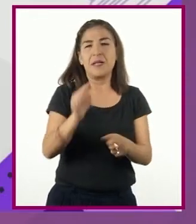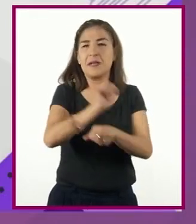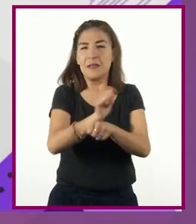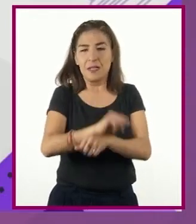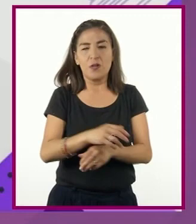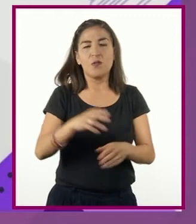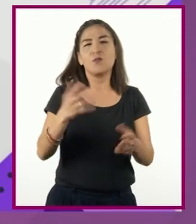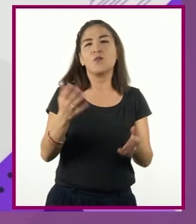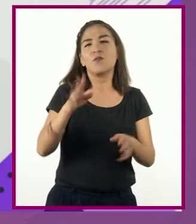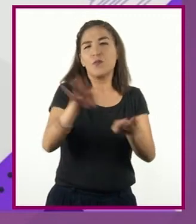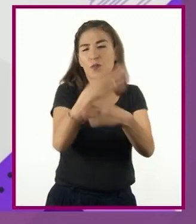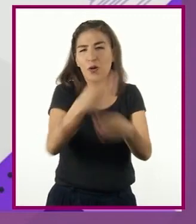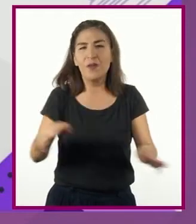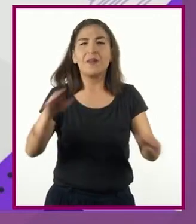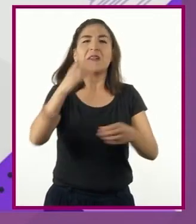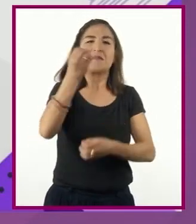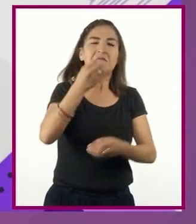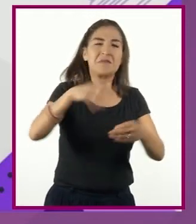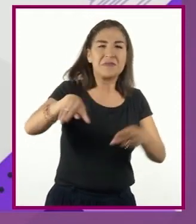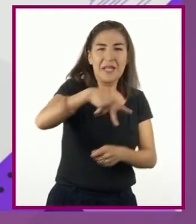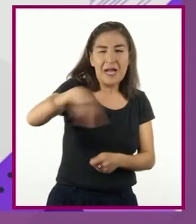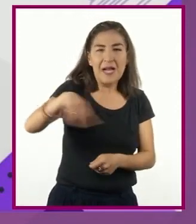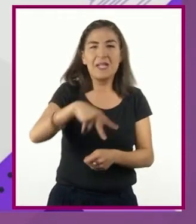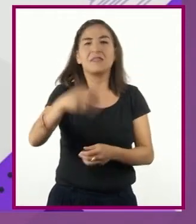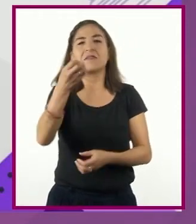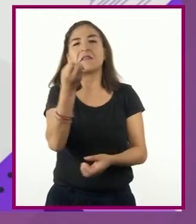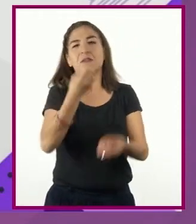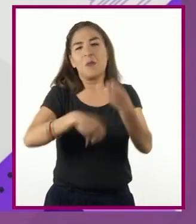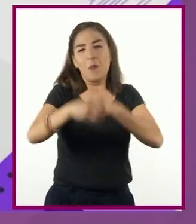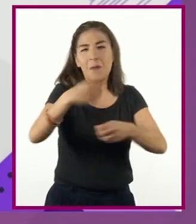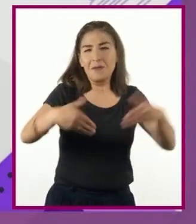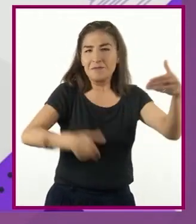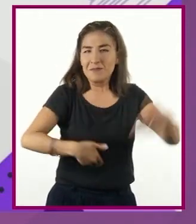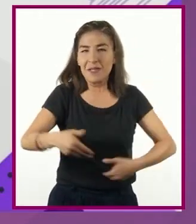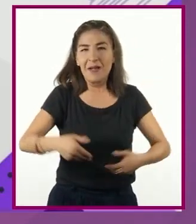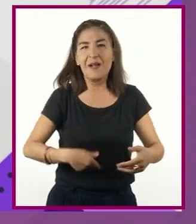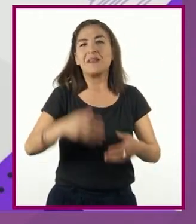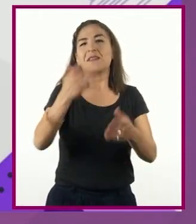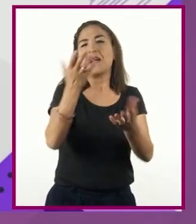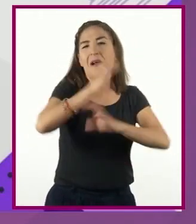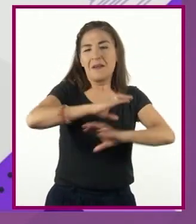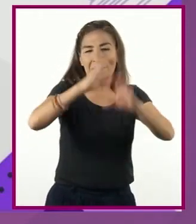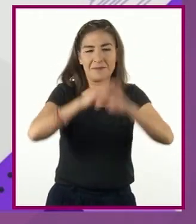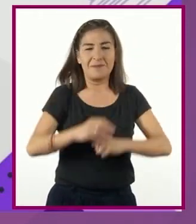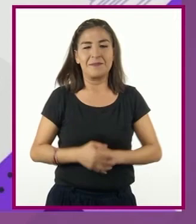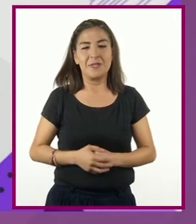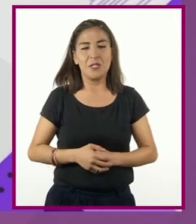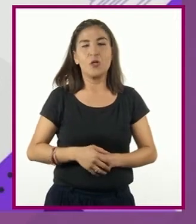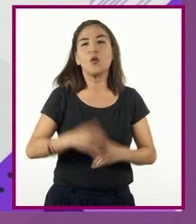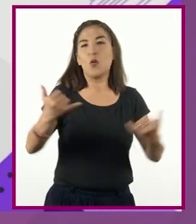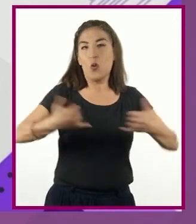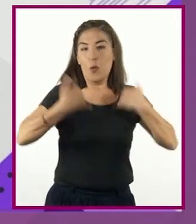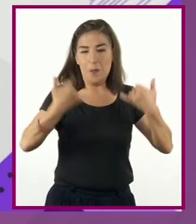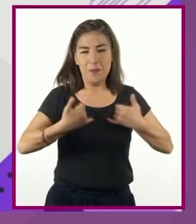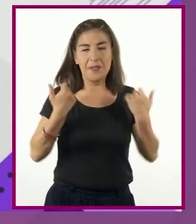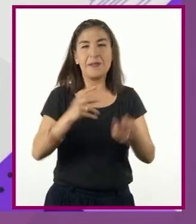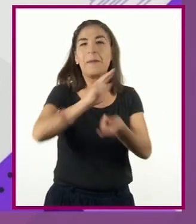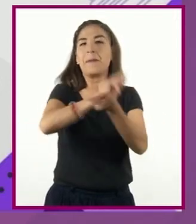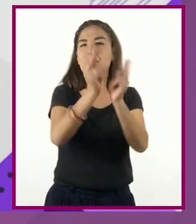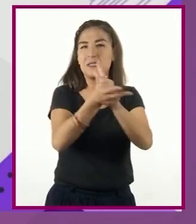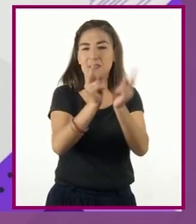musicales, folclóricos, teatrales, de danza, de oratoria, juveniles, vecinales, de asistencia